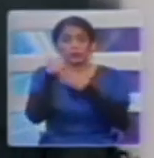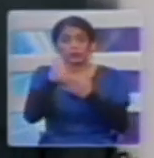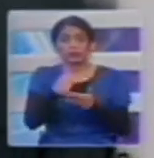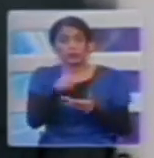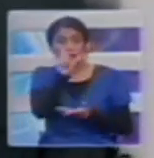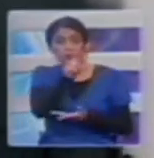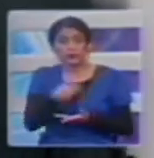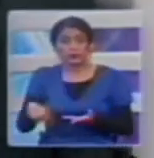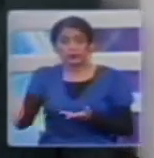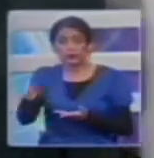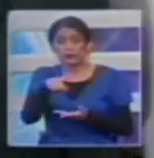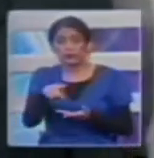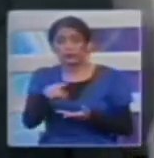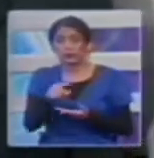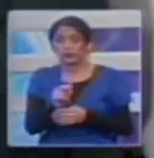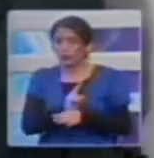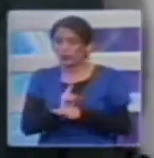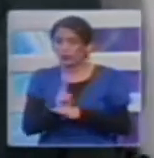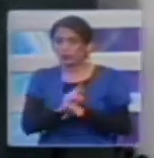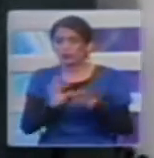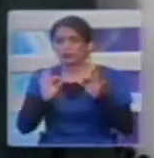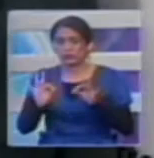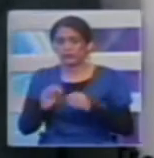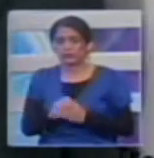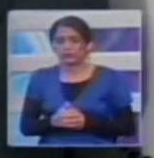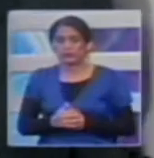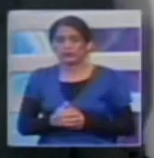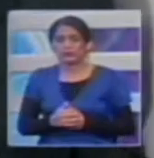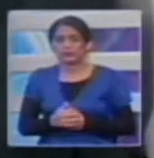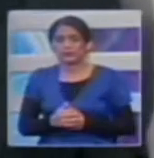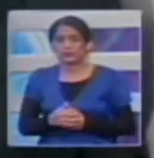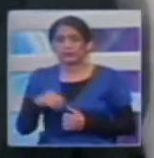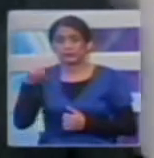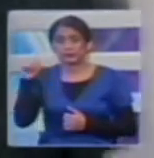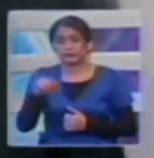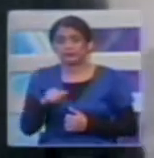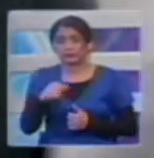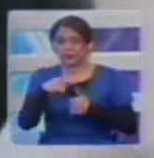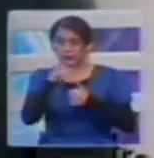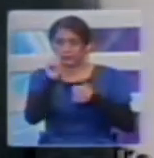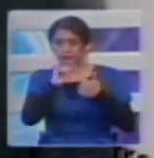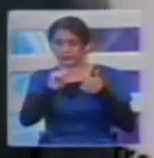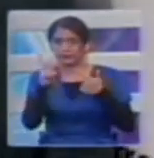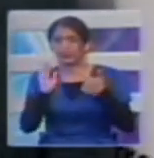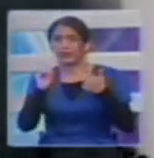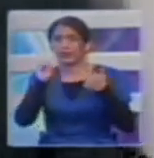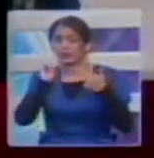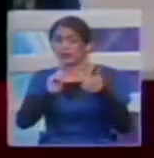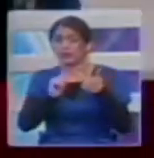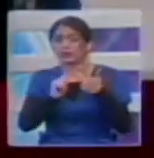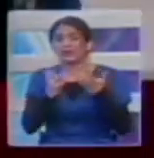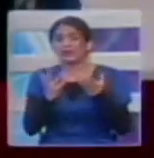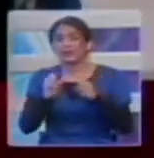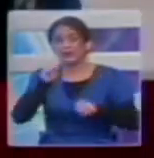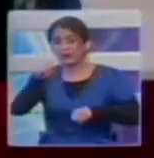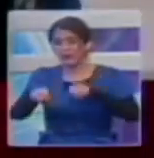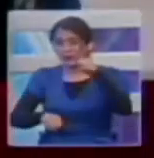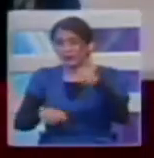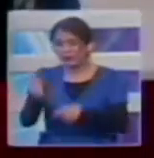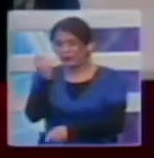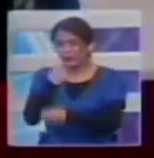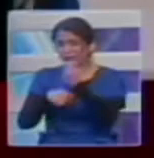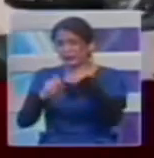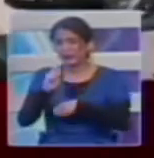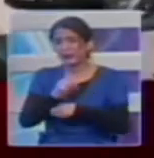qué? Para poder cumplir un tercer reto, que será poder internacionalizar nuestros productos y vender en mercados